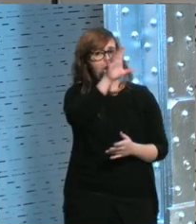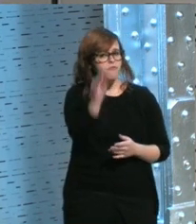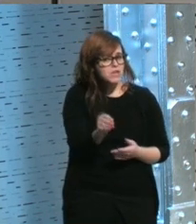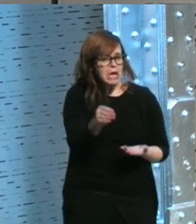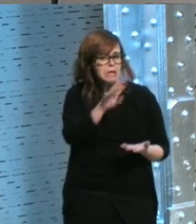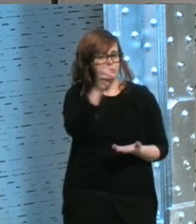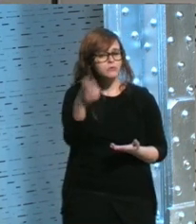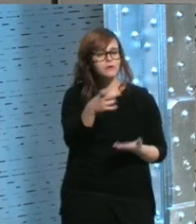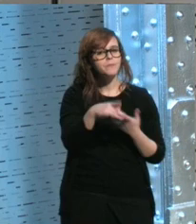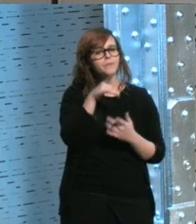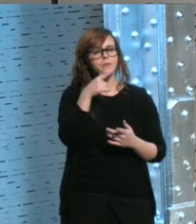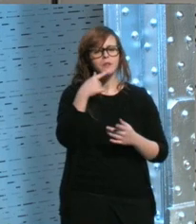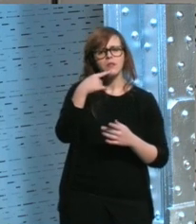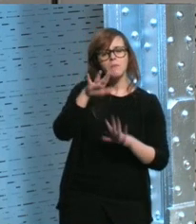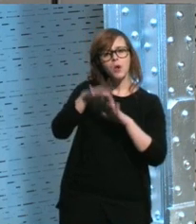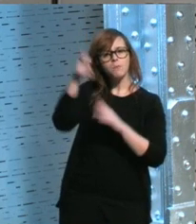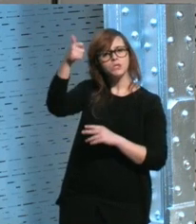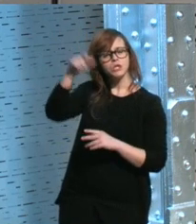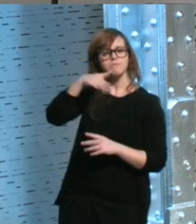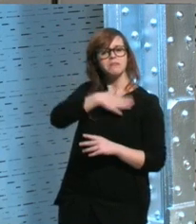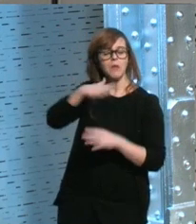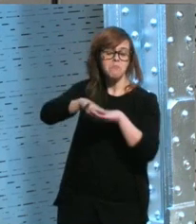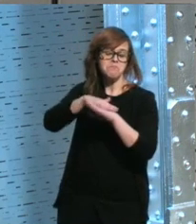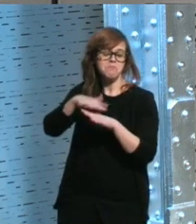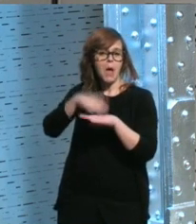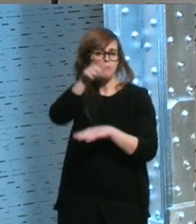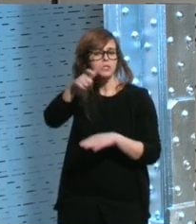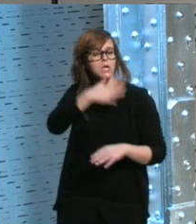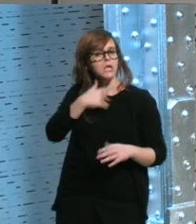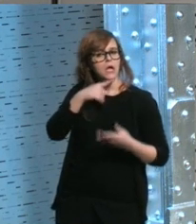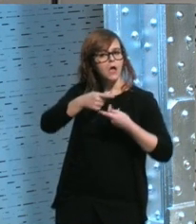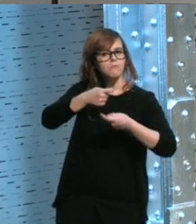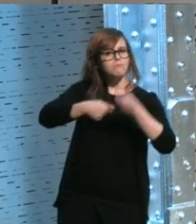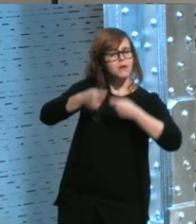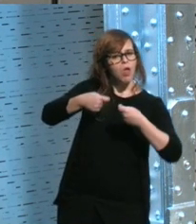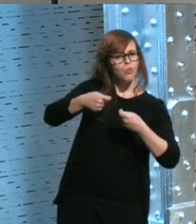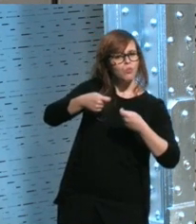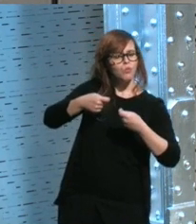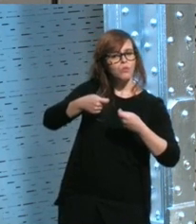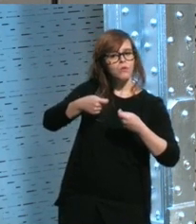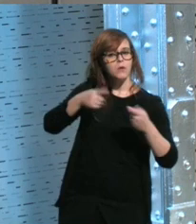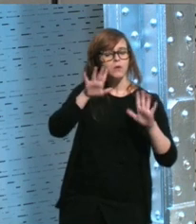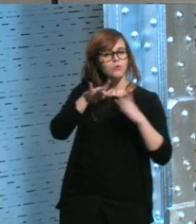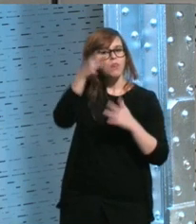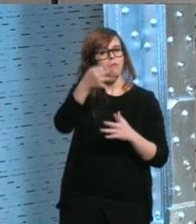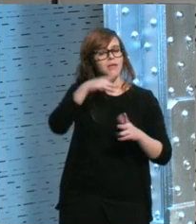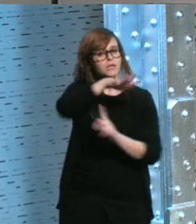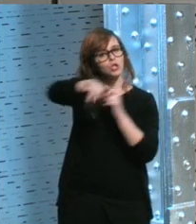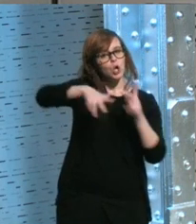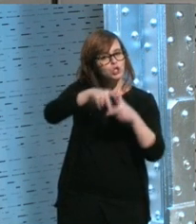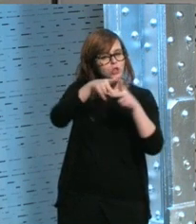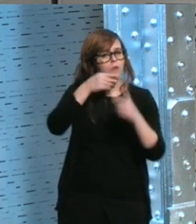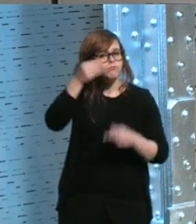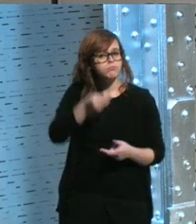hacer mercado y sociedad a la vez, ¿no? Es decir, entienden que es inseparable, que no puedes tener mercado si no tienes un entorno